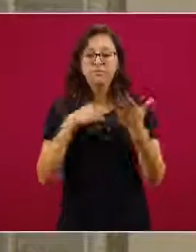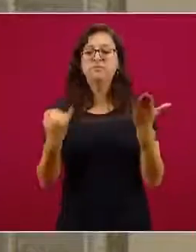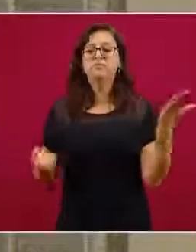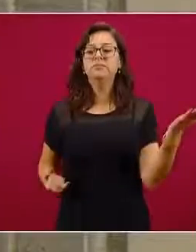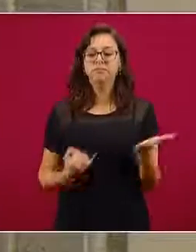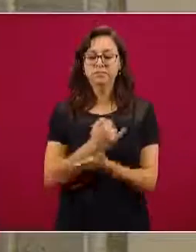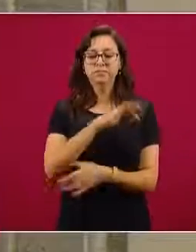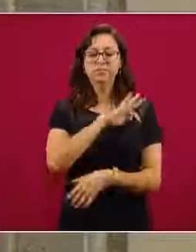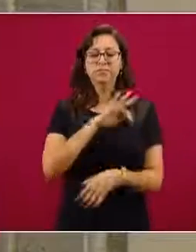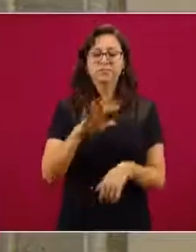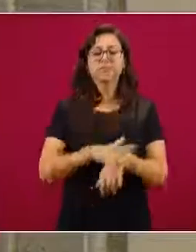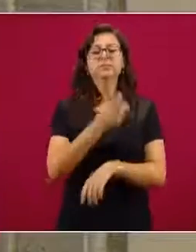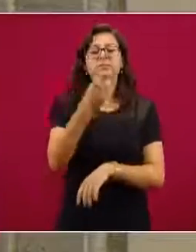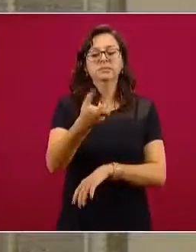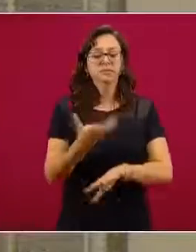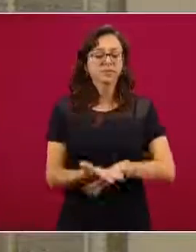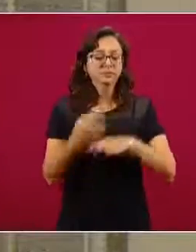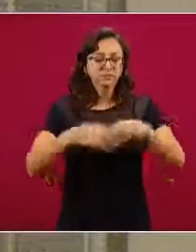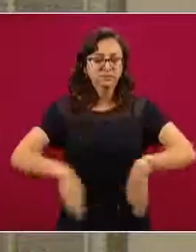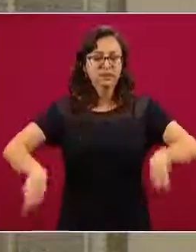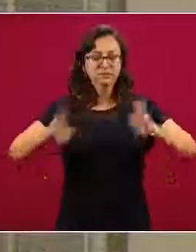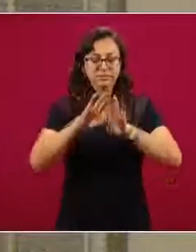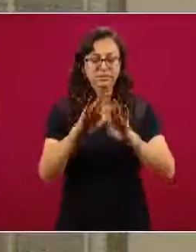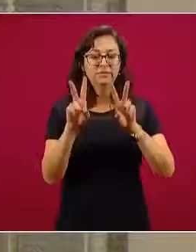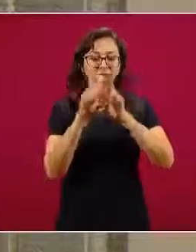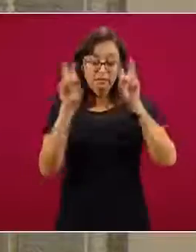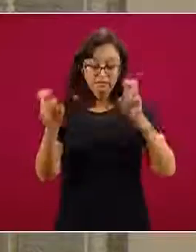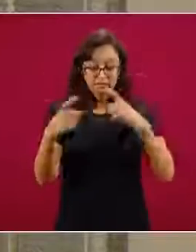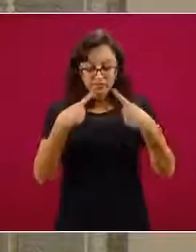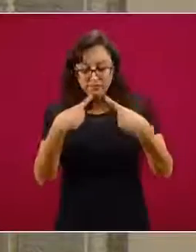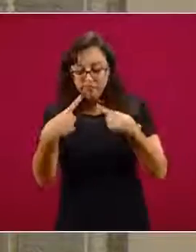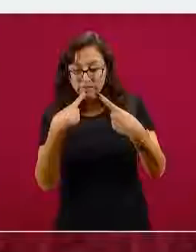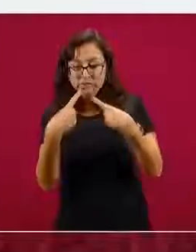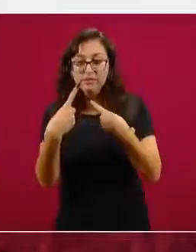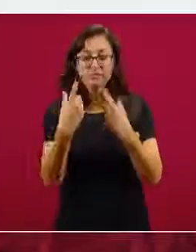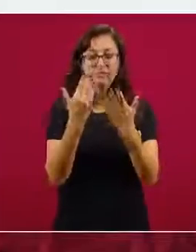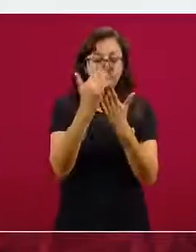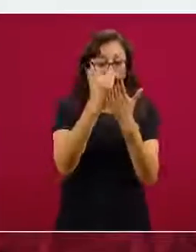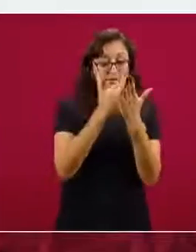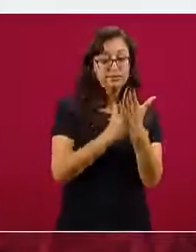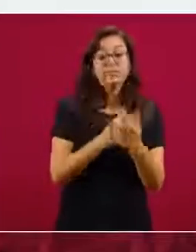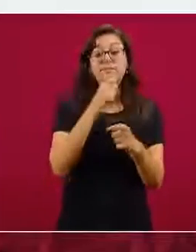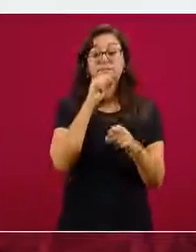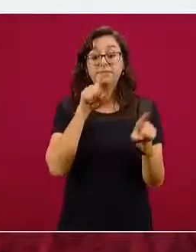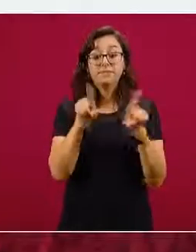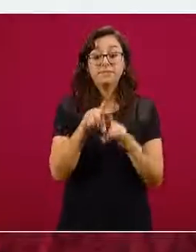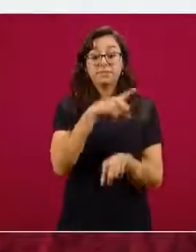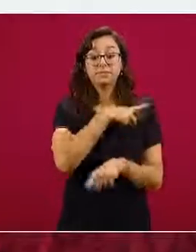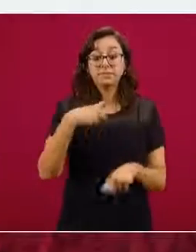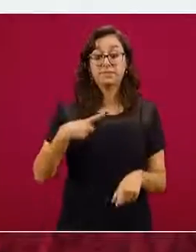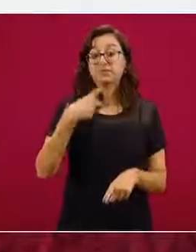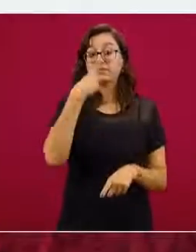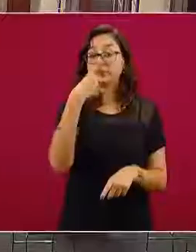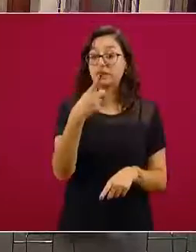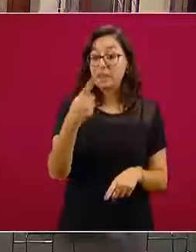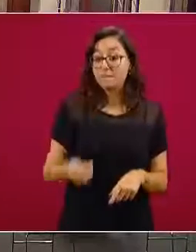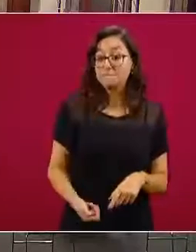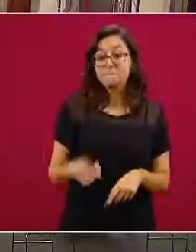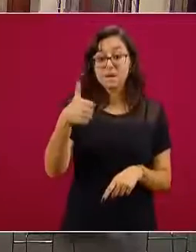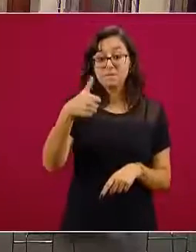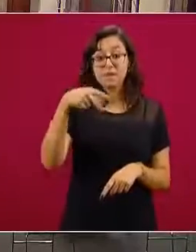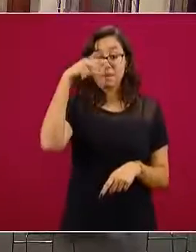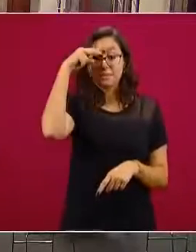por eso es la relevancia de discutir este documento. Además, hay que decir, es la primera vez que se publica en